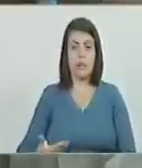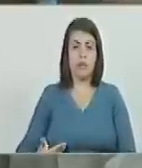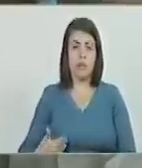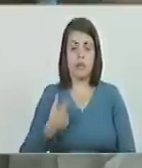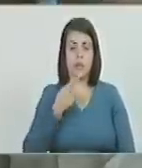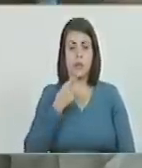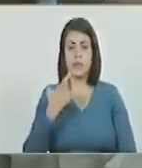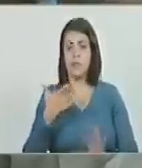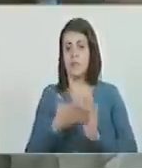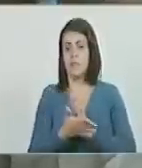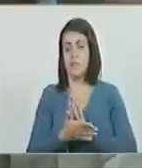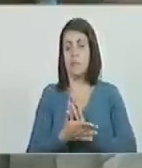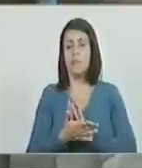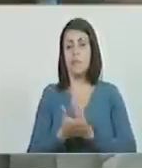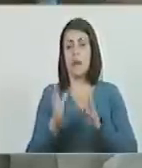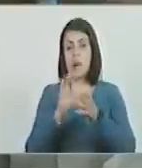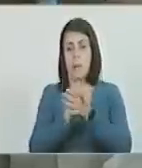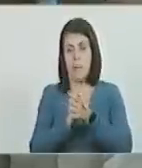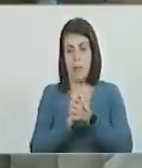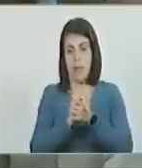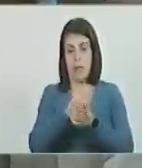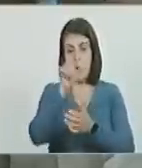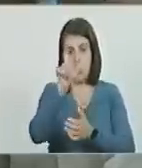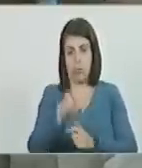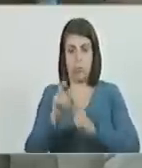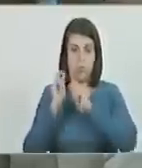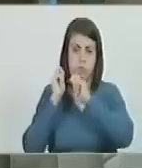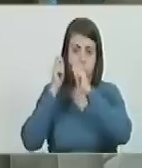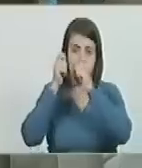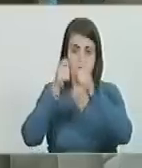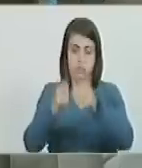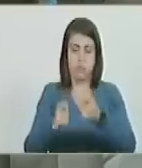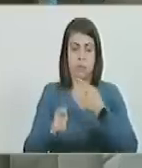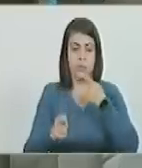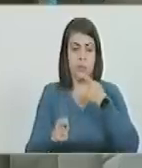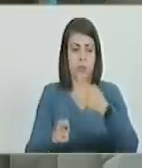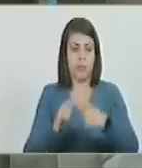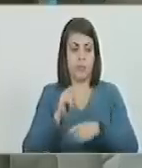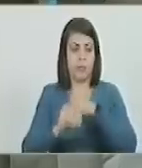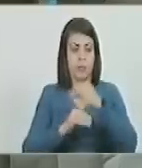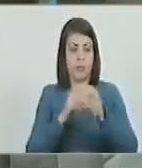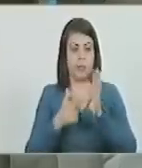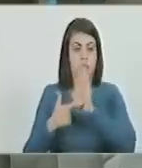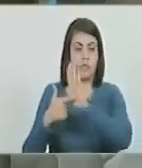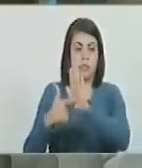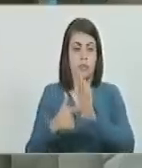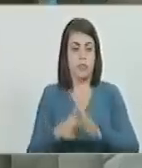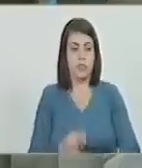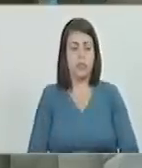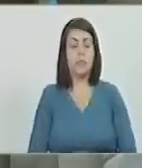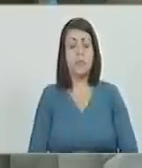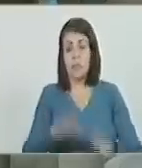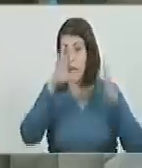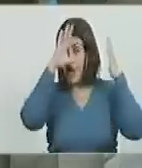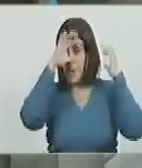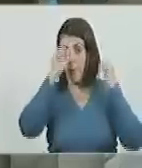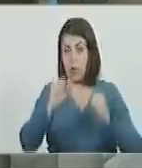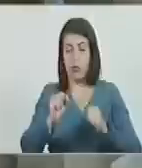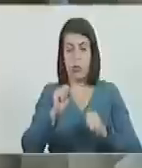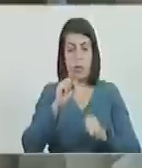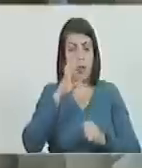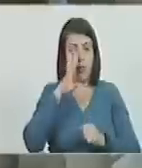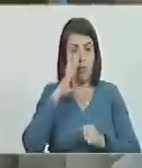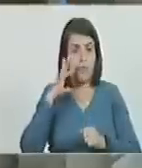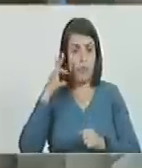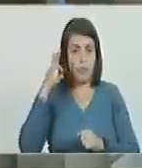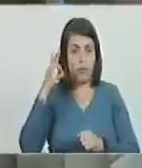hablar sobre este compañero que estamos proponiendo o que se ha propuesto para que sea embajador plenipotenciario